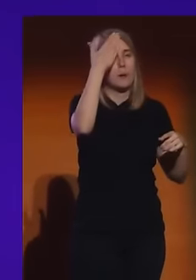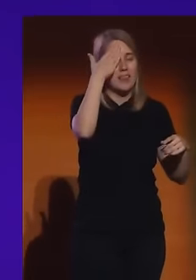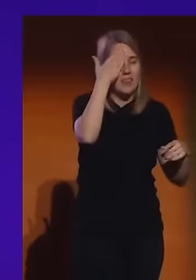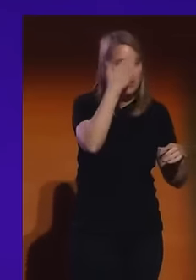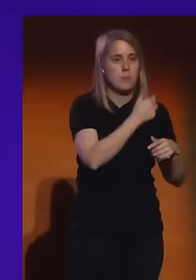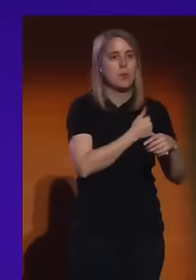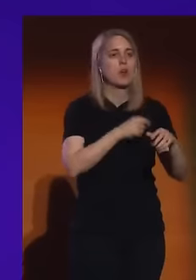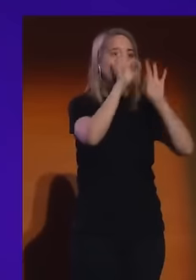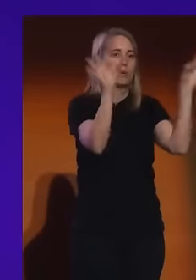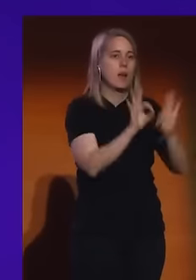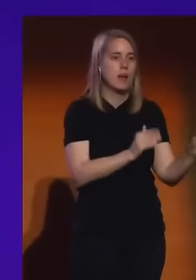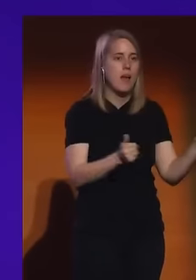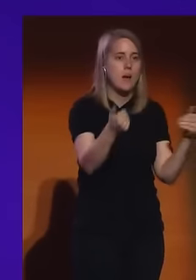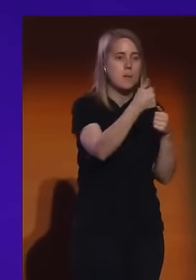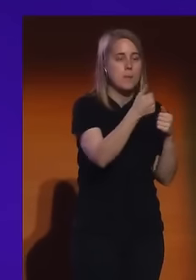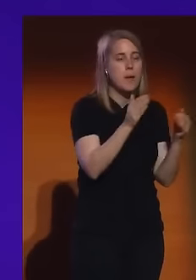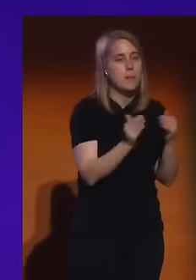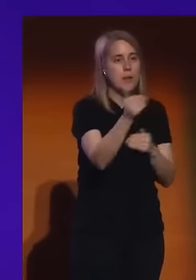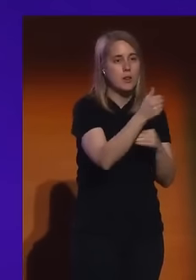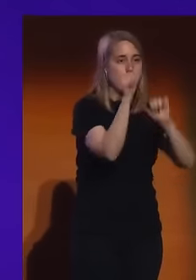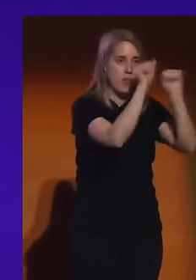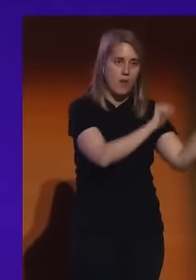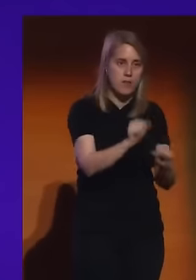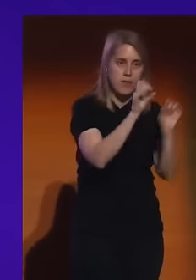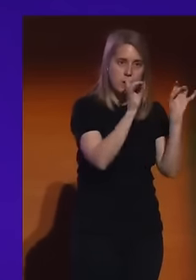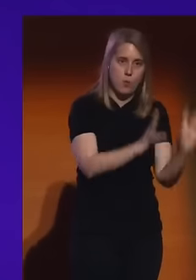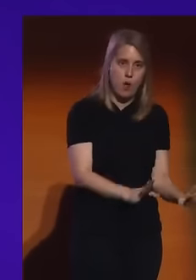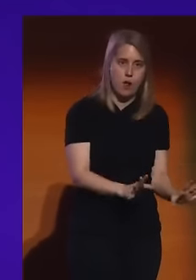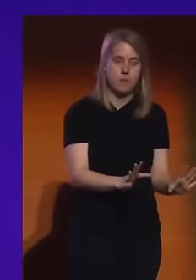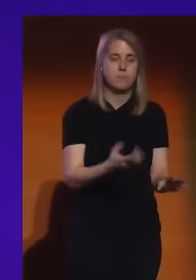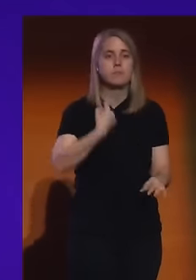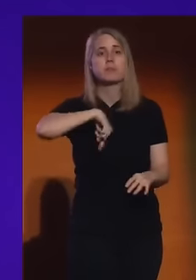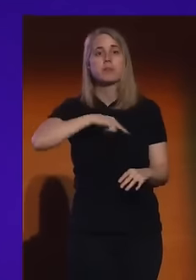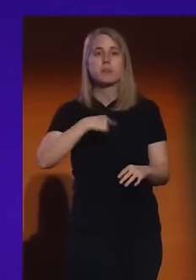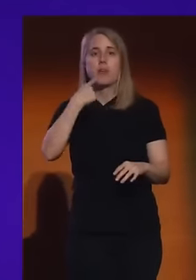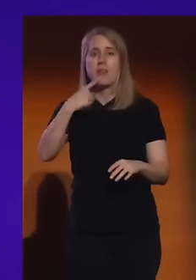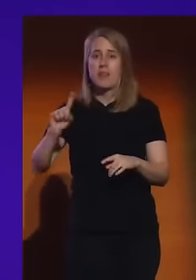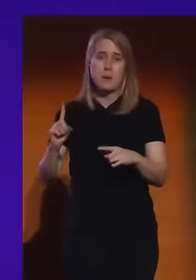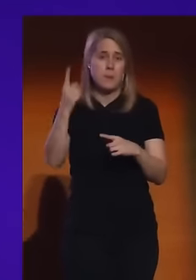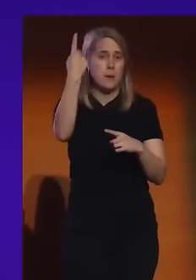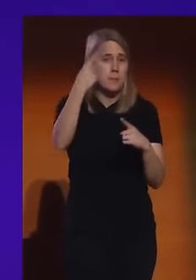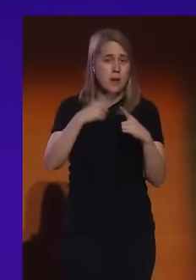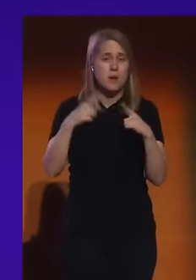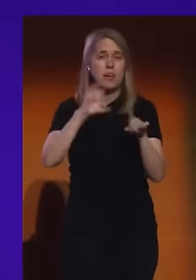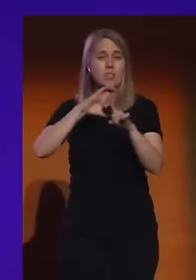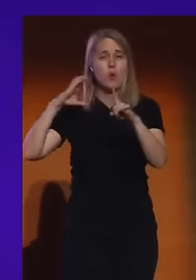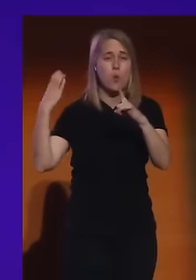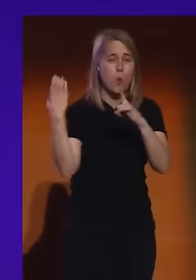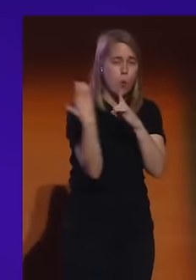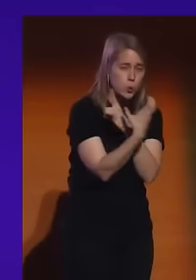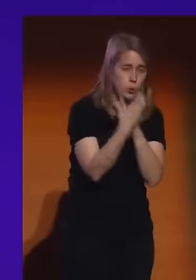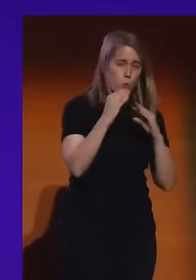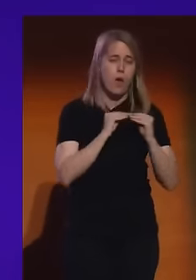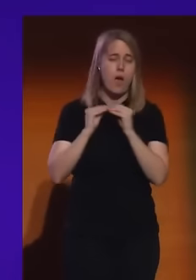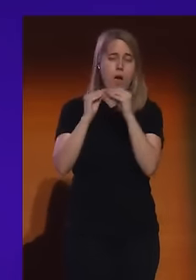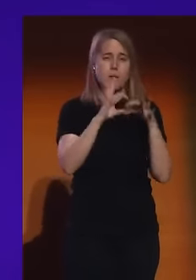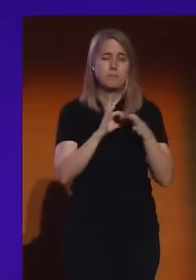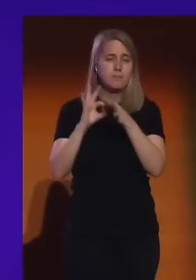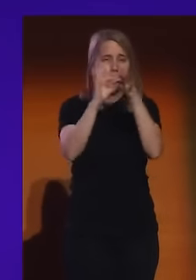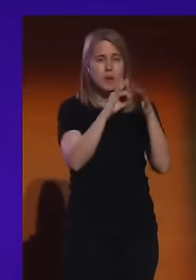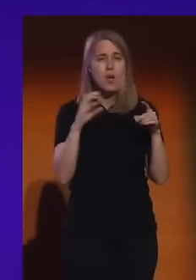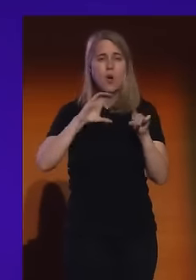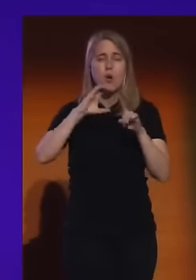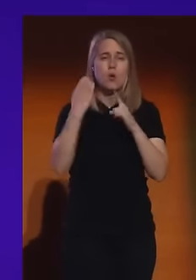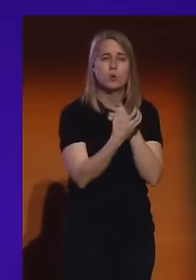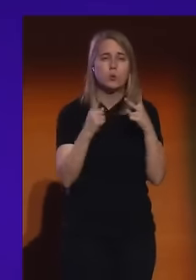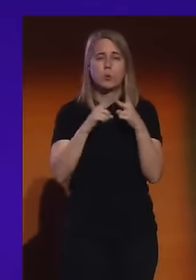que defiende euskalerría vildo y siempre dijimos que la primera hegemonía era la hegemonía de la cultura la hegemonía de los